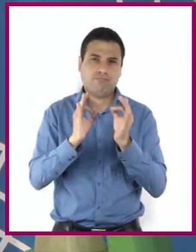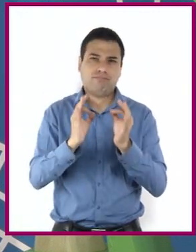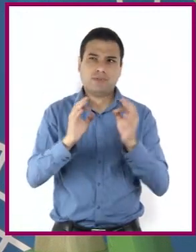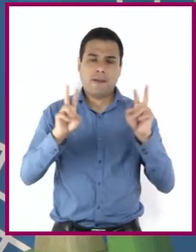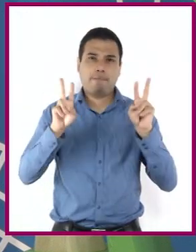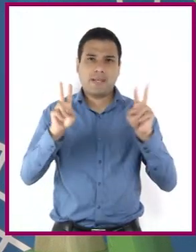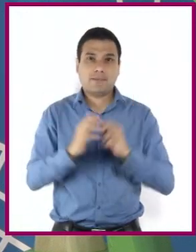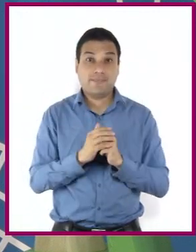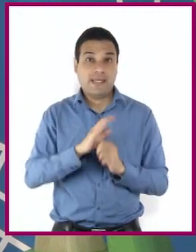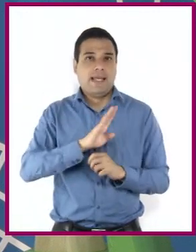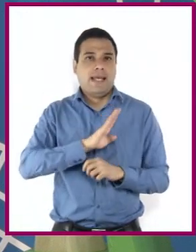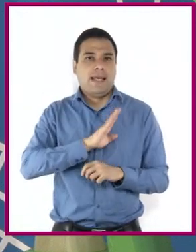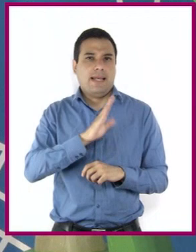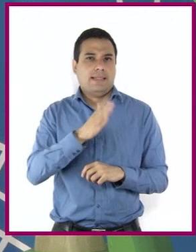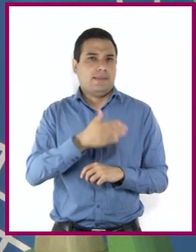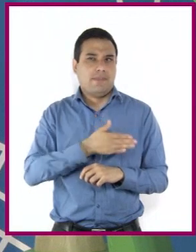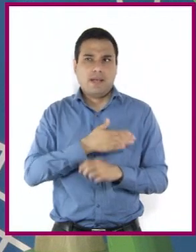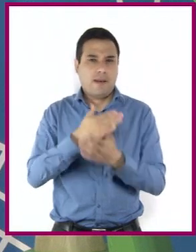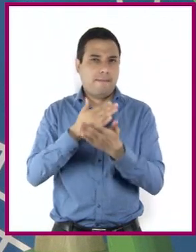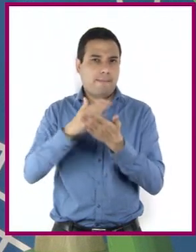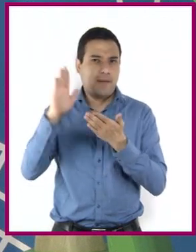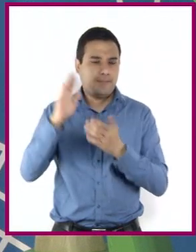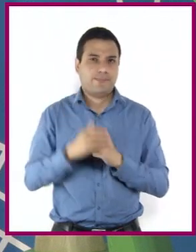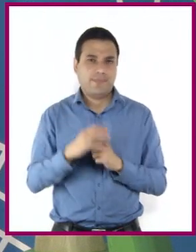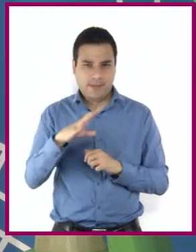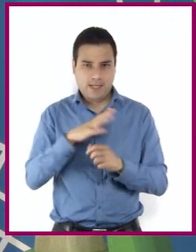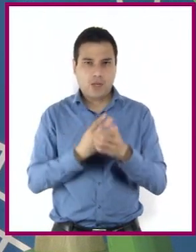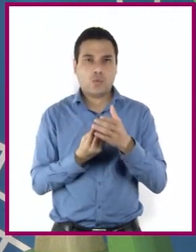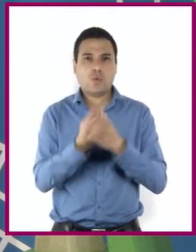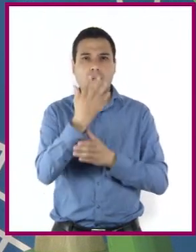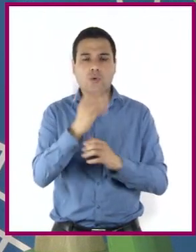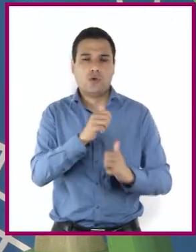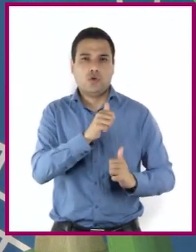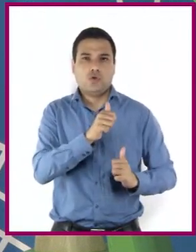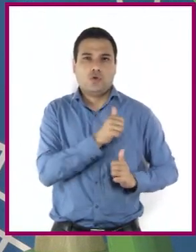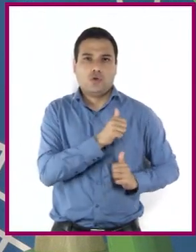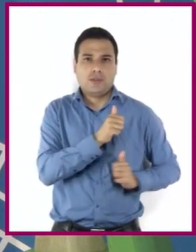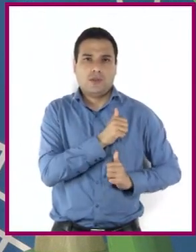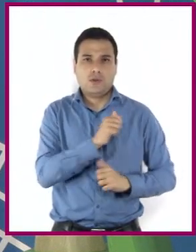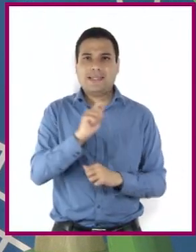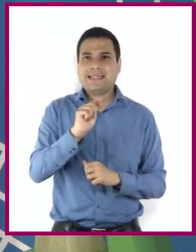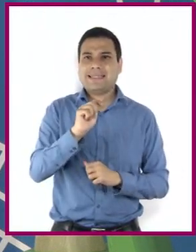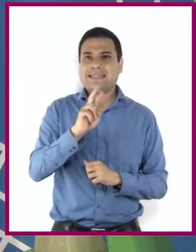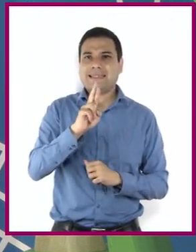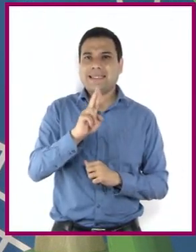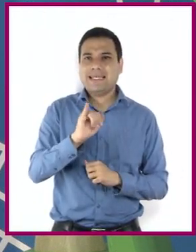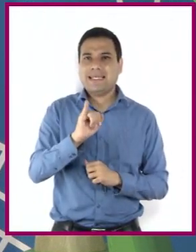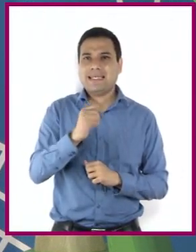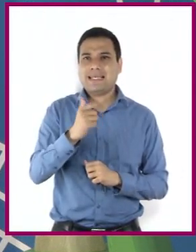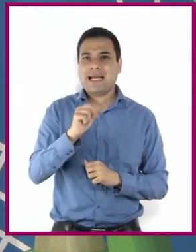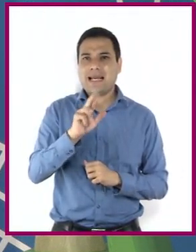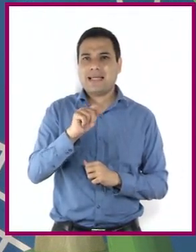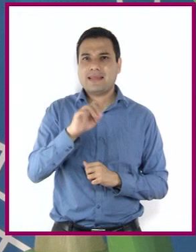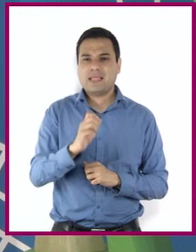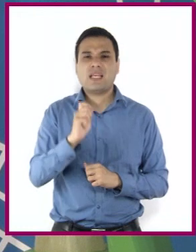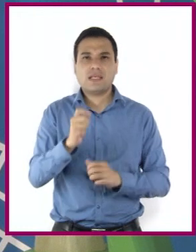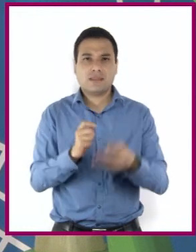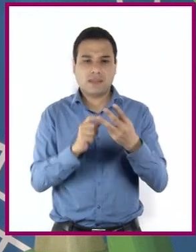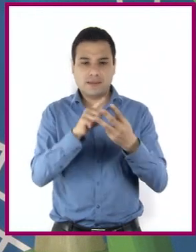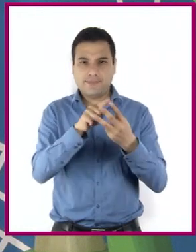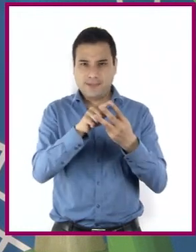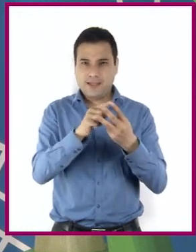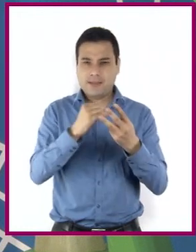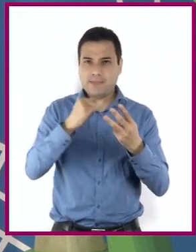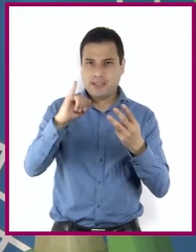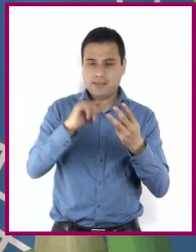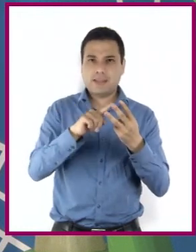con España. Se conformó el Ejército Trigarante, o de las tres garantías: independencia, religión y unión,